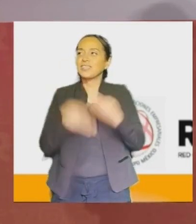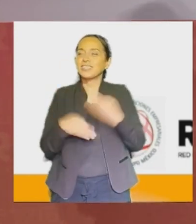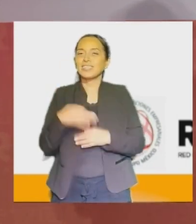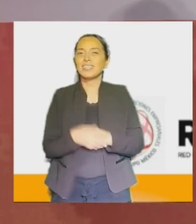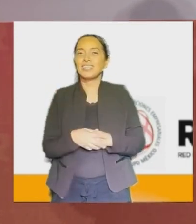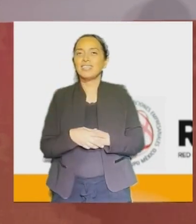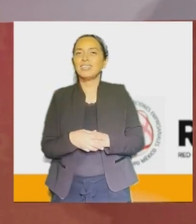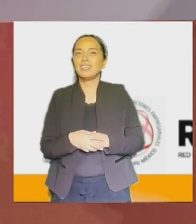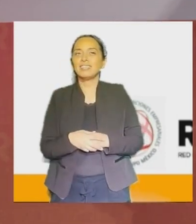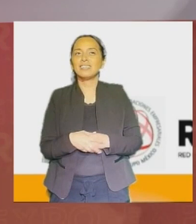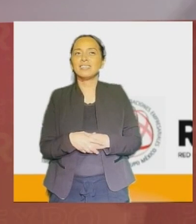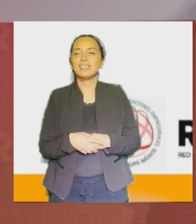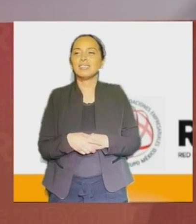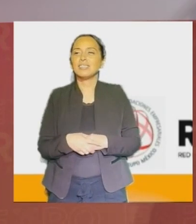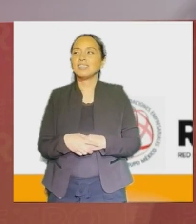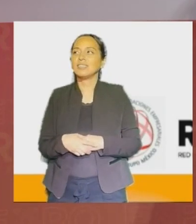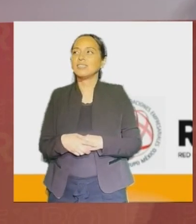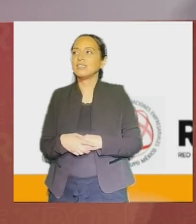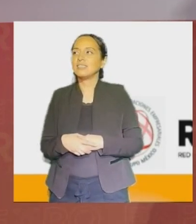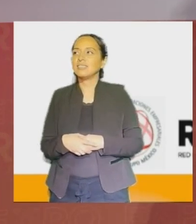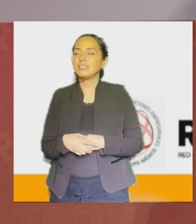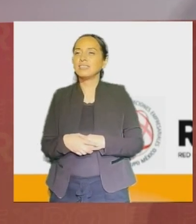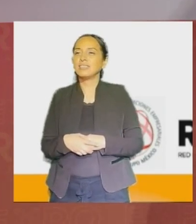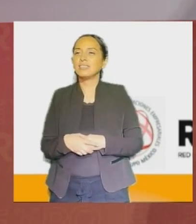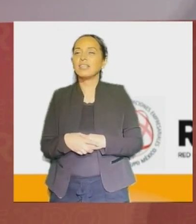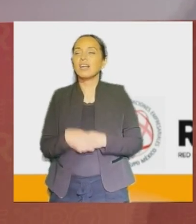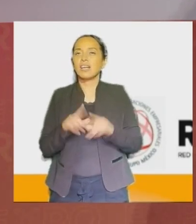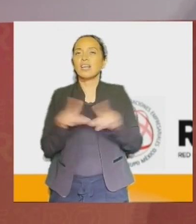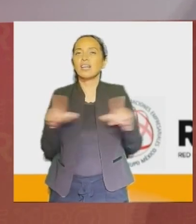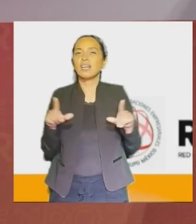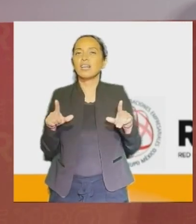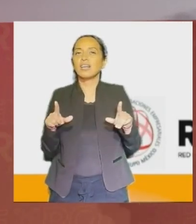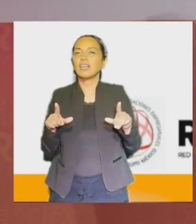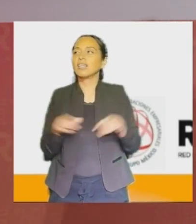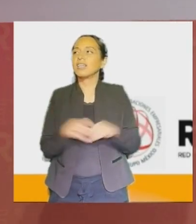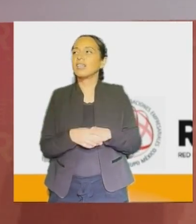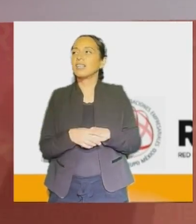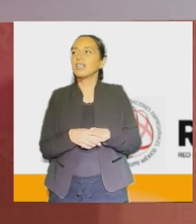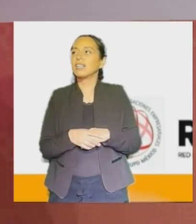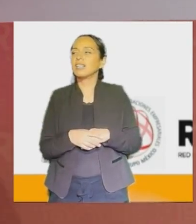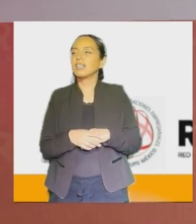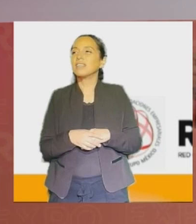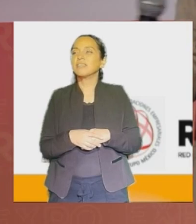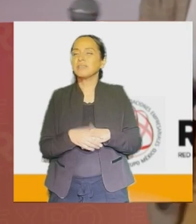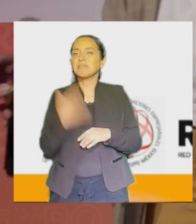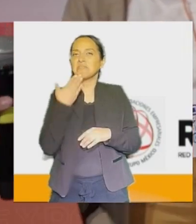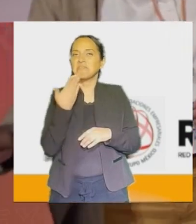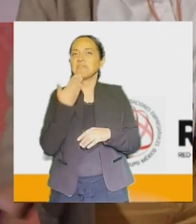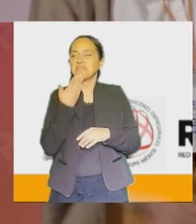Bien bajado ese balón. Para todos, todo. Listo. Es nuestro eslogan.